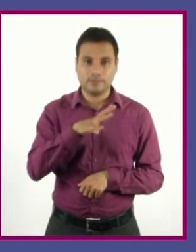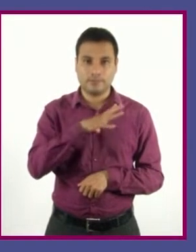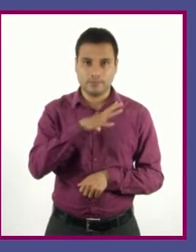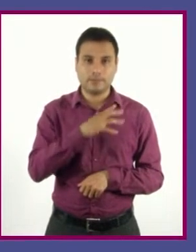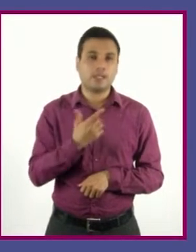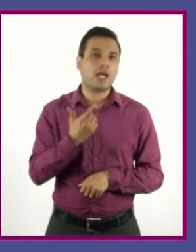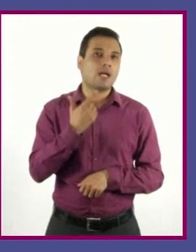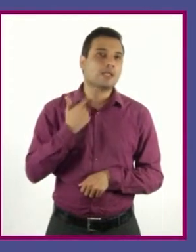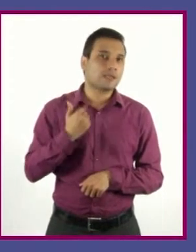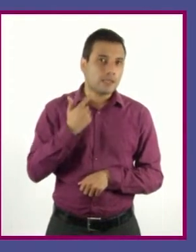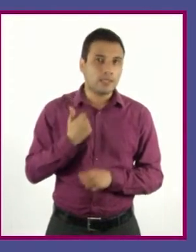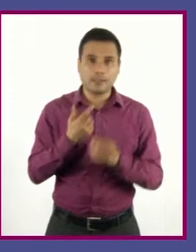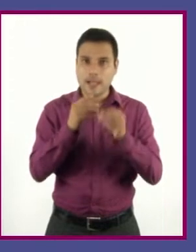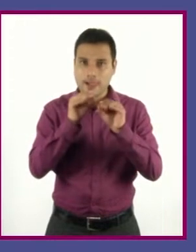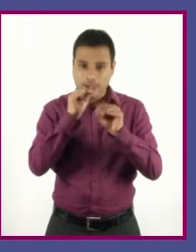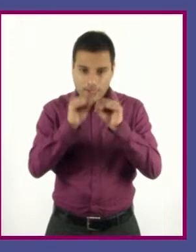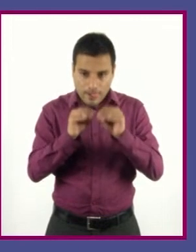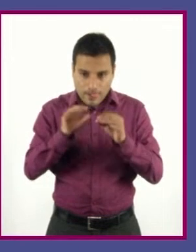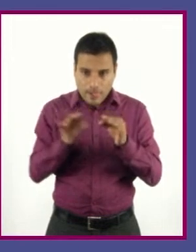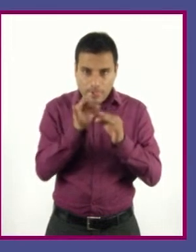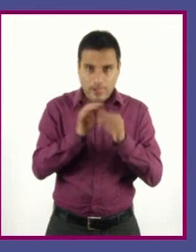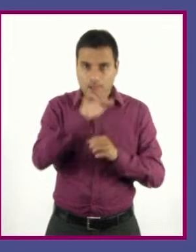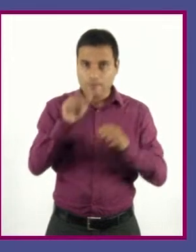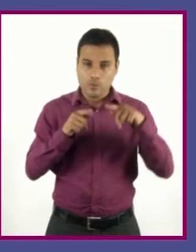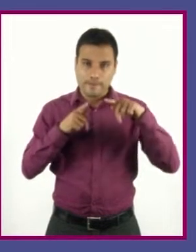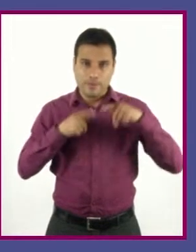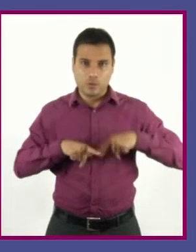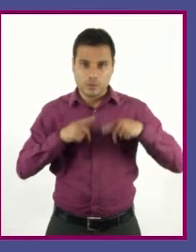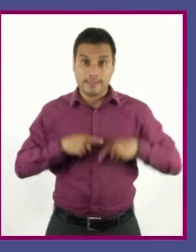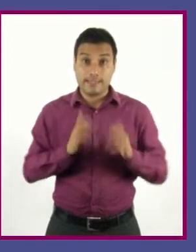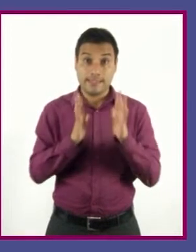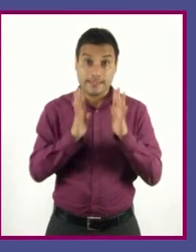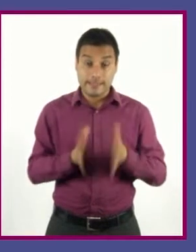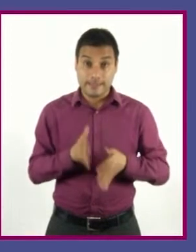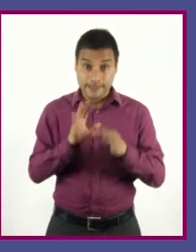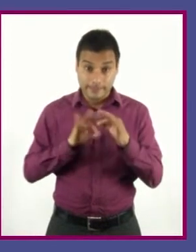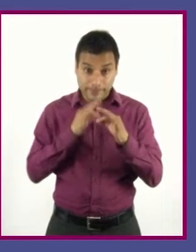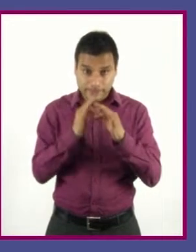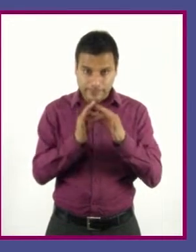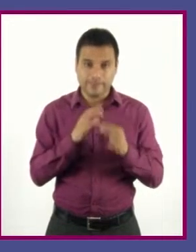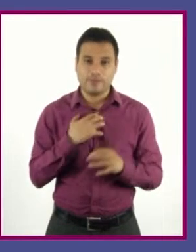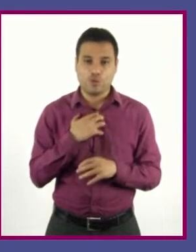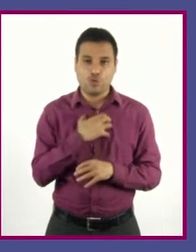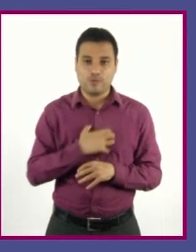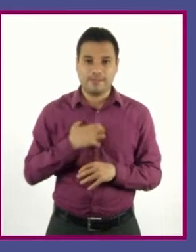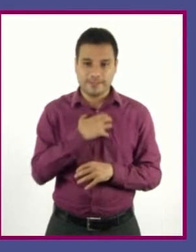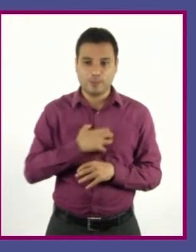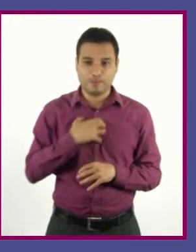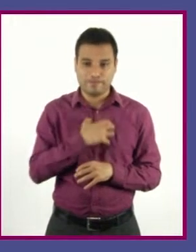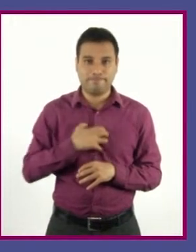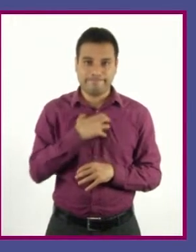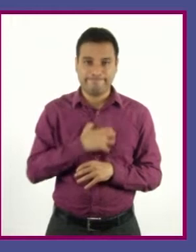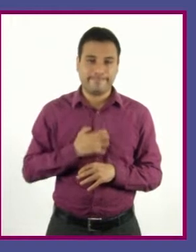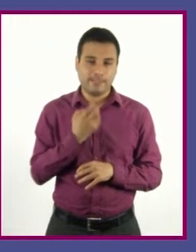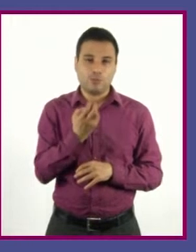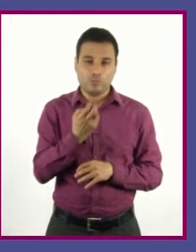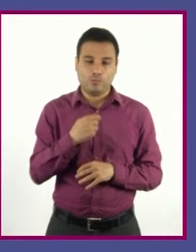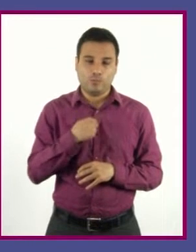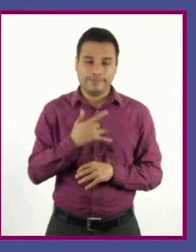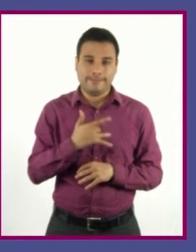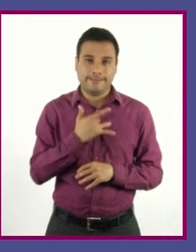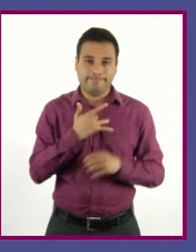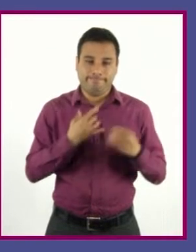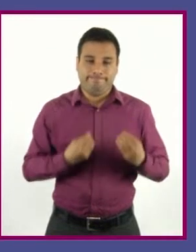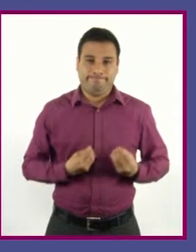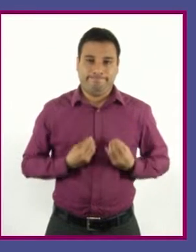ajusto bien su ropa. Y cuando se van con su ropa bien ajustada y bien elaborada, pues me agrada mucho, me da mucha satisfacción ver cómo